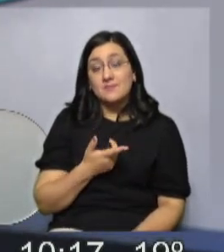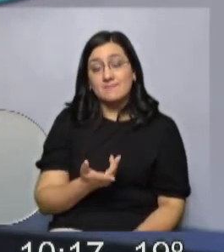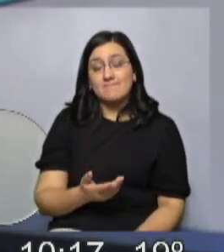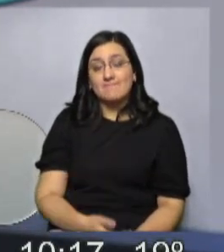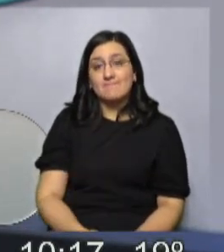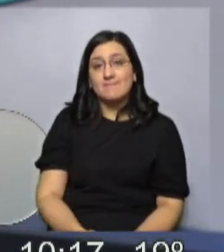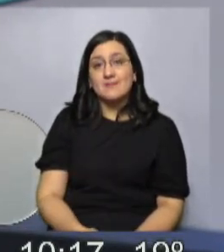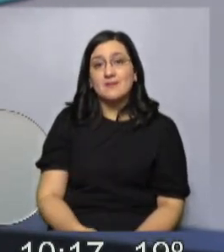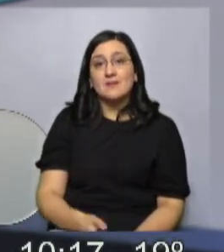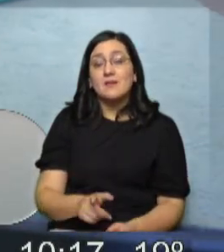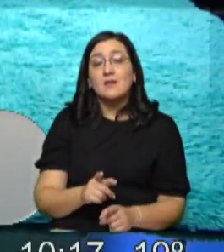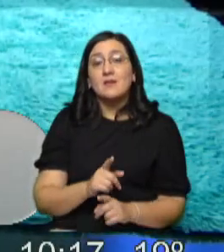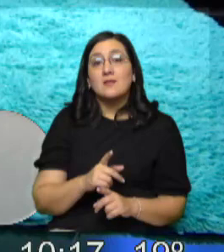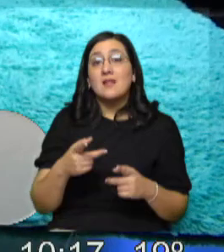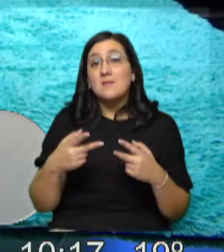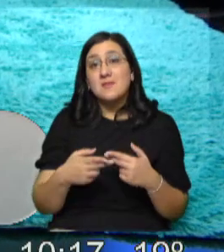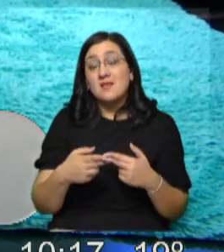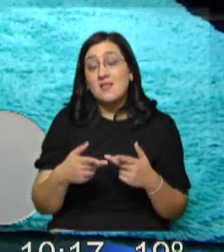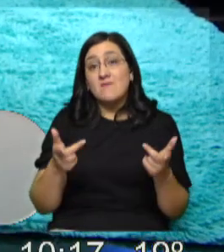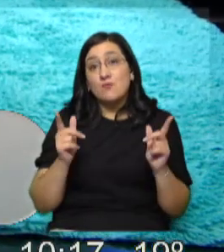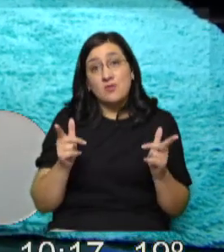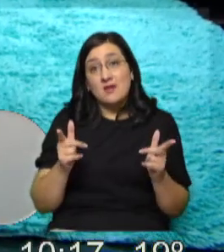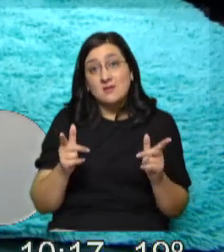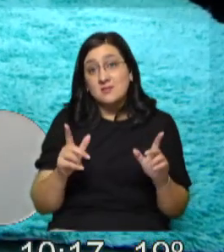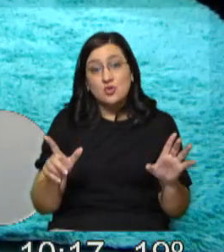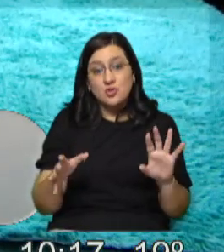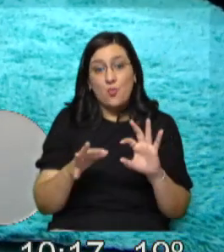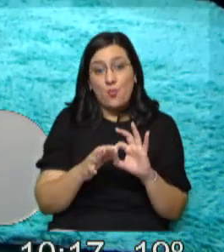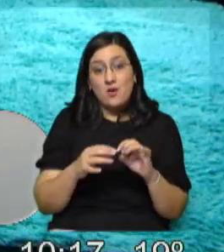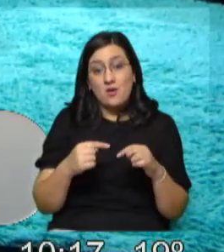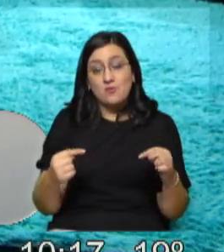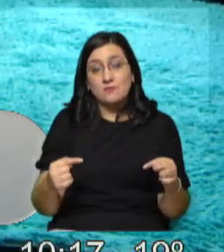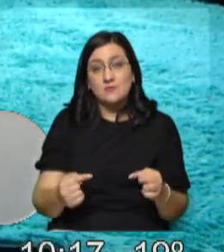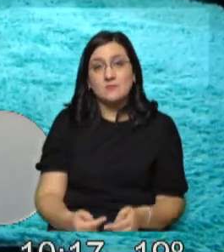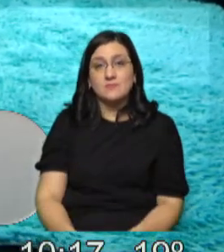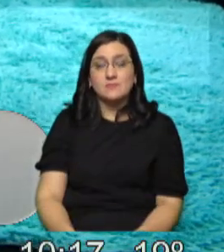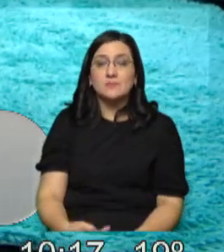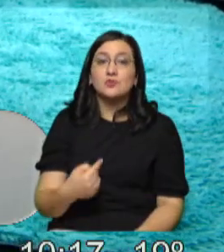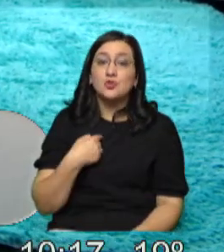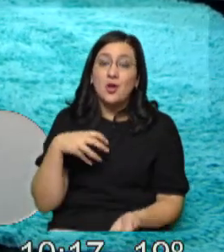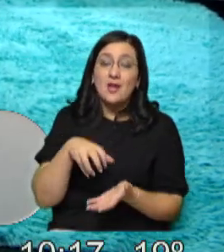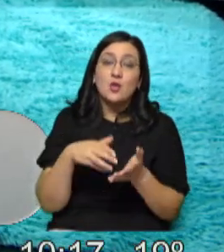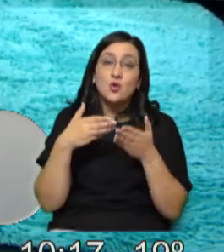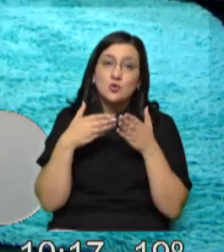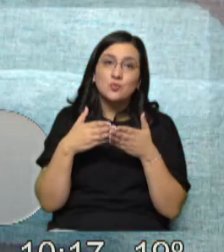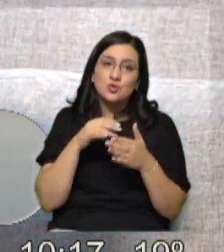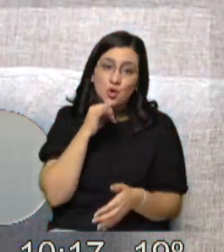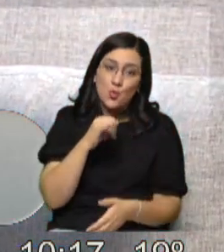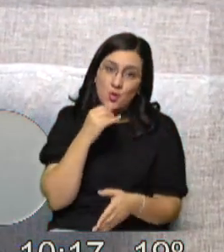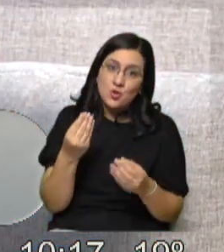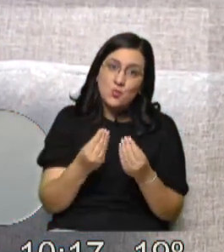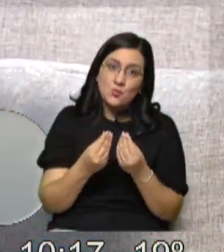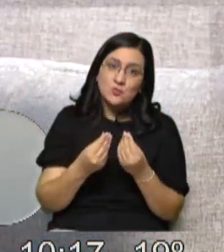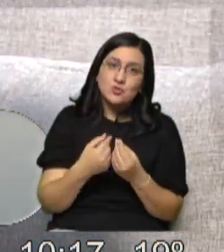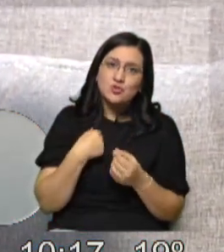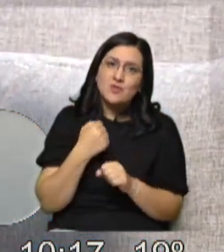plenitud. Te evita el disfrutar. Perdón. Sí, no, bueno, en esto del disfrute de la vida, ¿no? Yo en el consultorio, este cuento lo hago mucho, en el consultorio hace muchos años